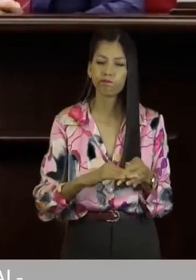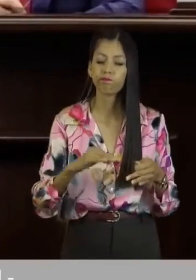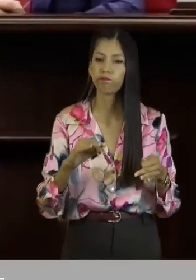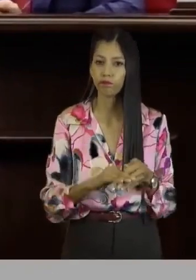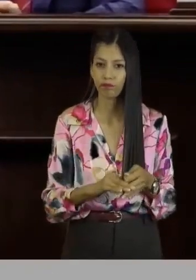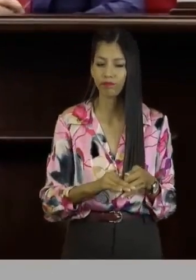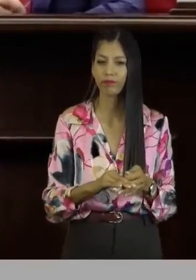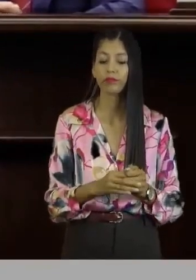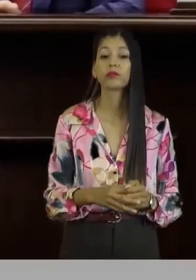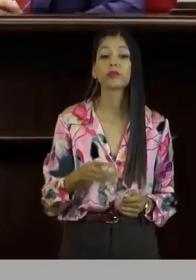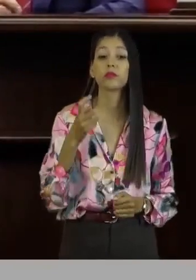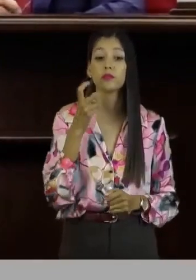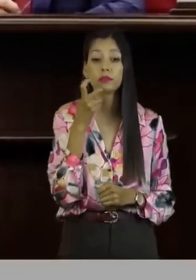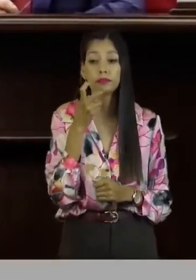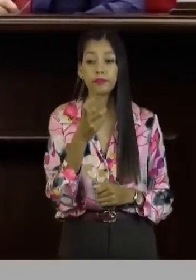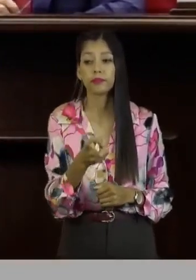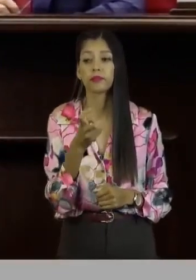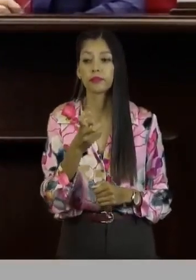De tal manera